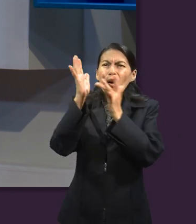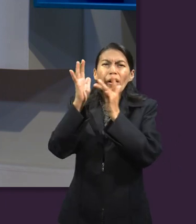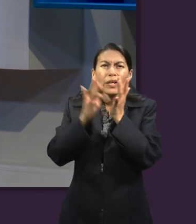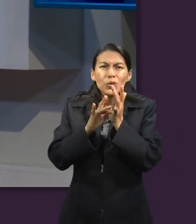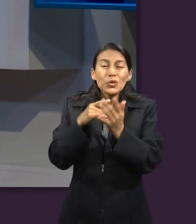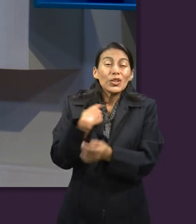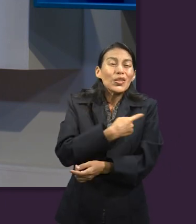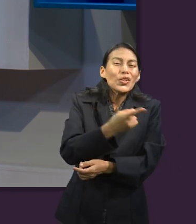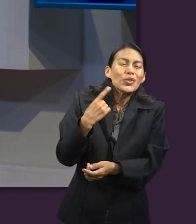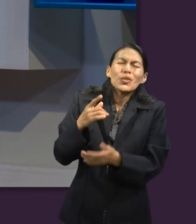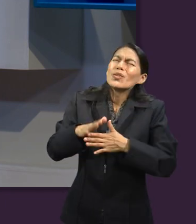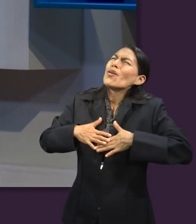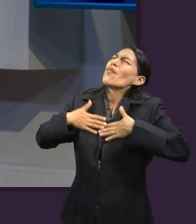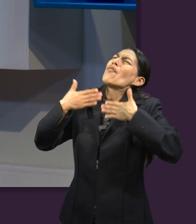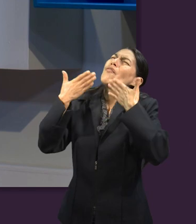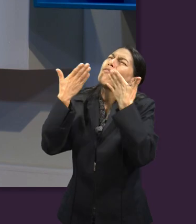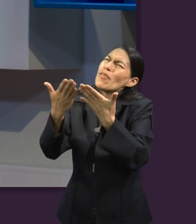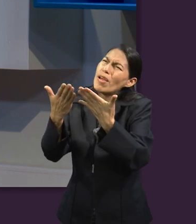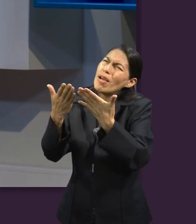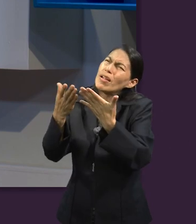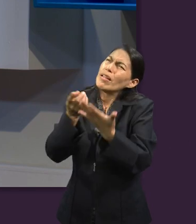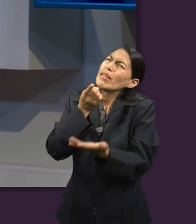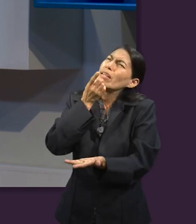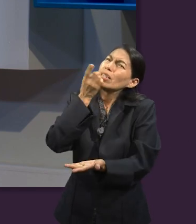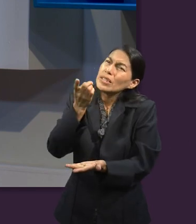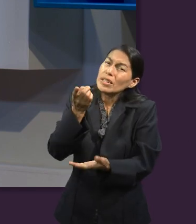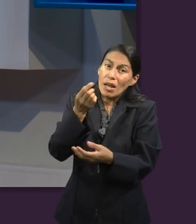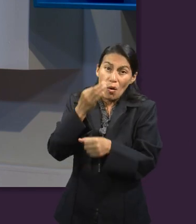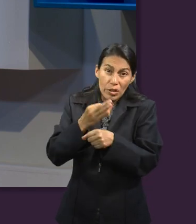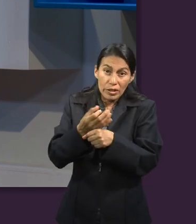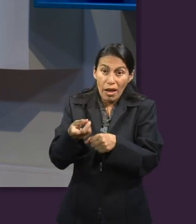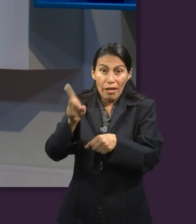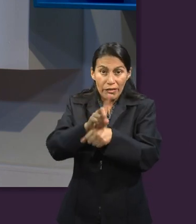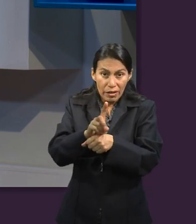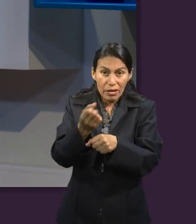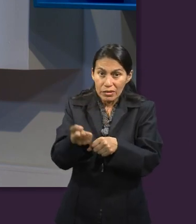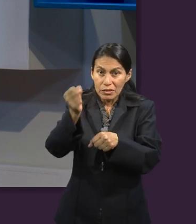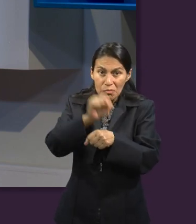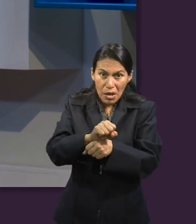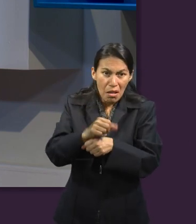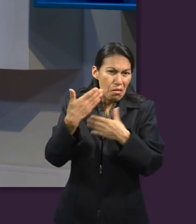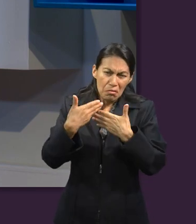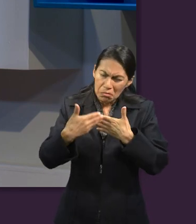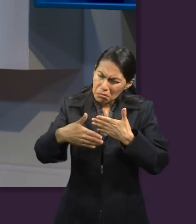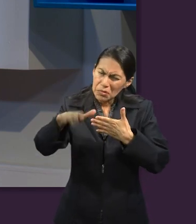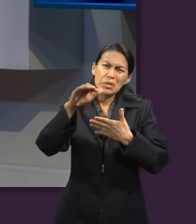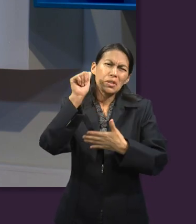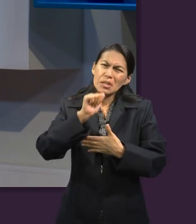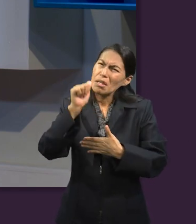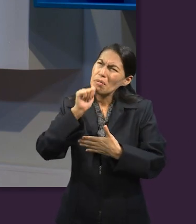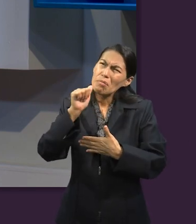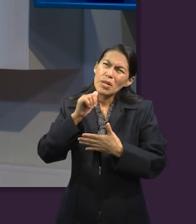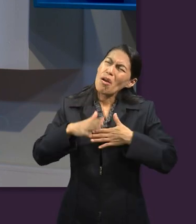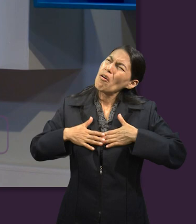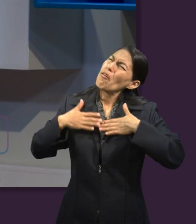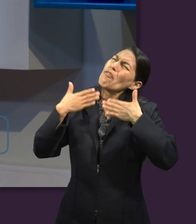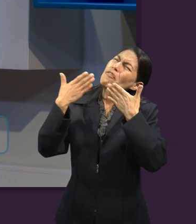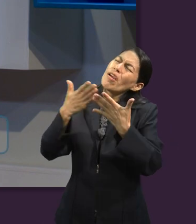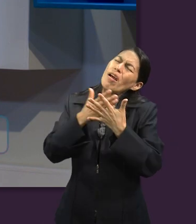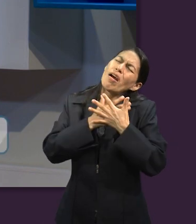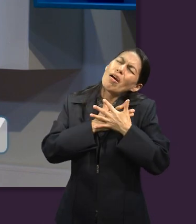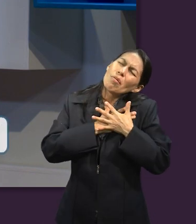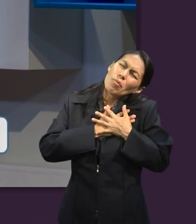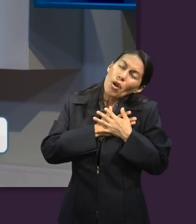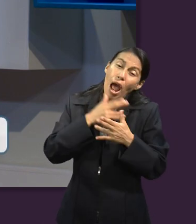reposa moss y en el cual vamos a encomendar este día de esta semana y todo este mes las actividades que vayamos a hacer